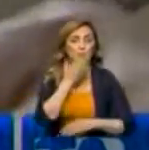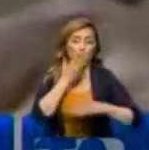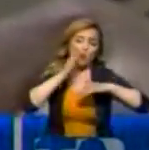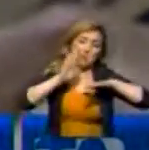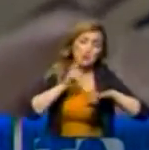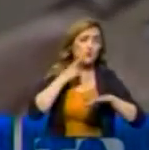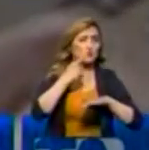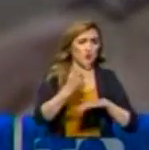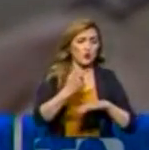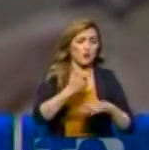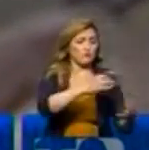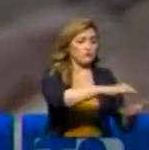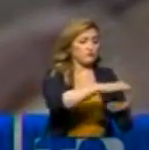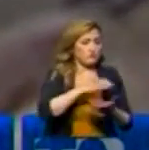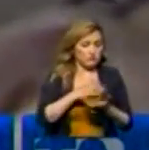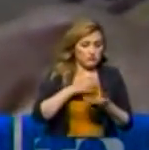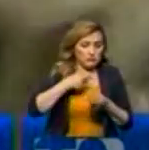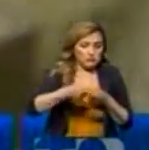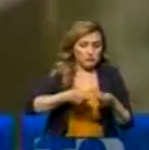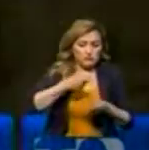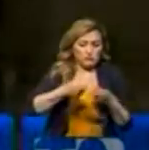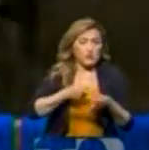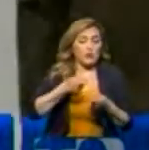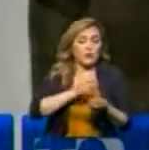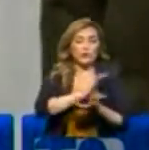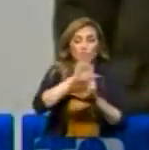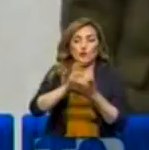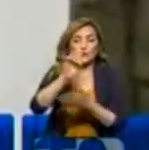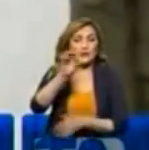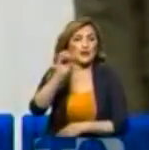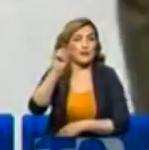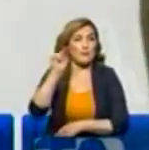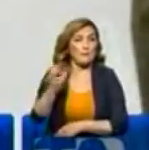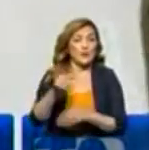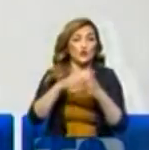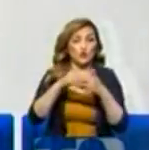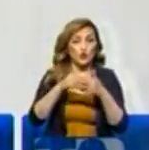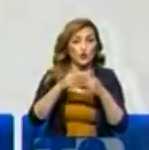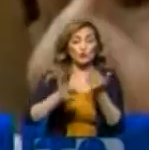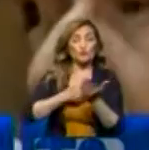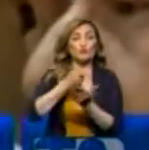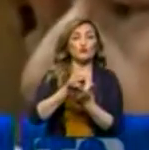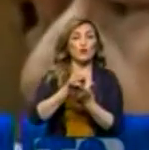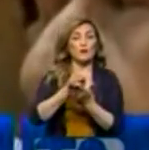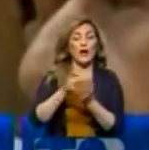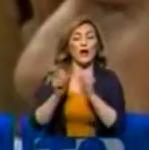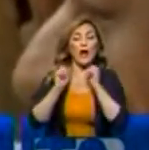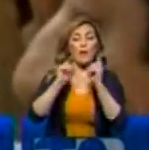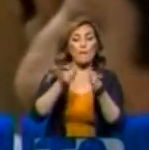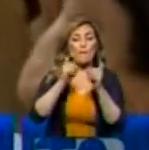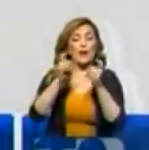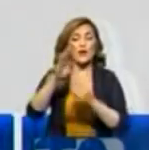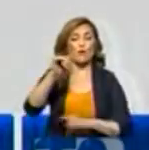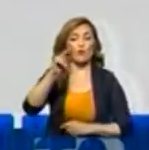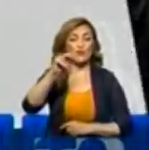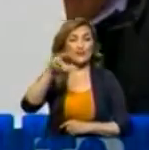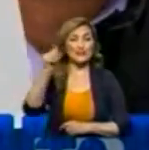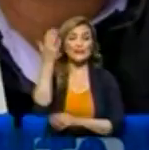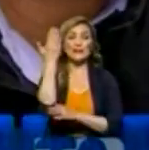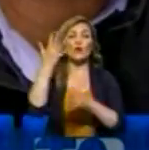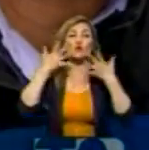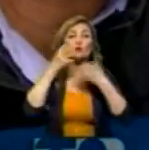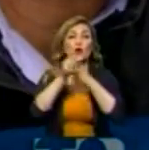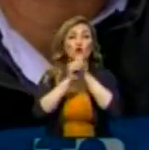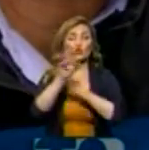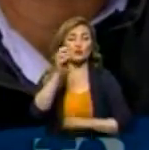y entregó $100,000 en efectivo para la campaña de Bonilla a la alcaldía de Guayaquil en 2014. Bucaram dijo